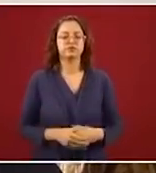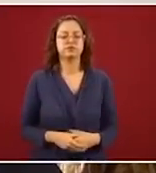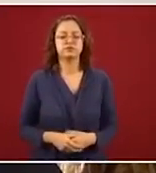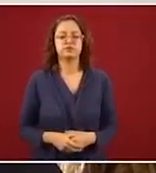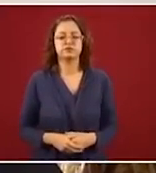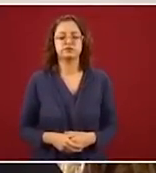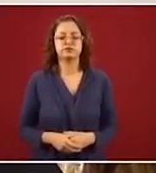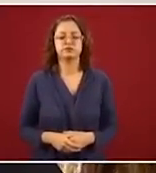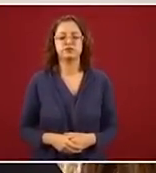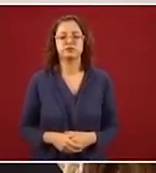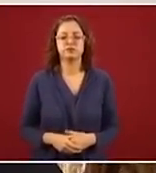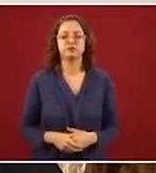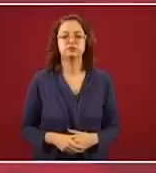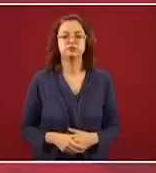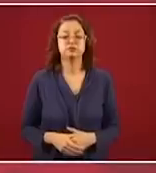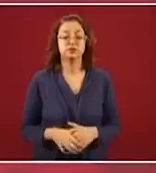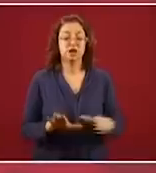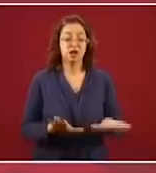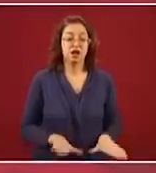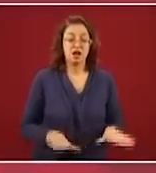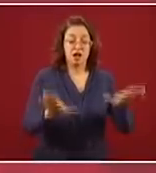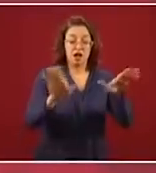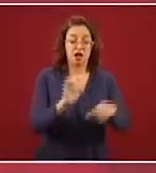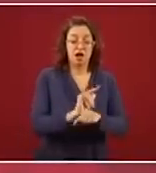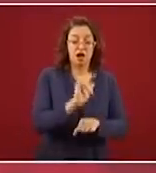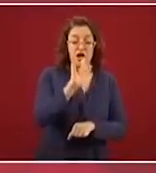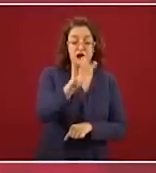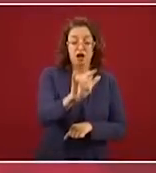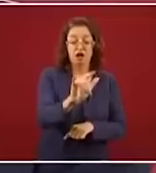lo de los aviones es para